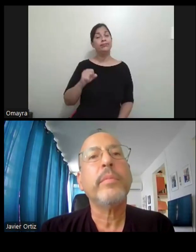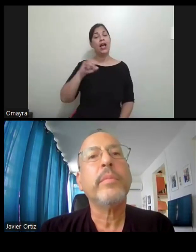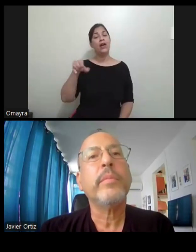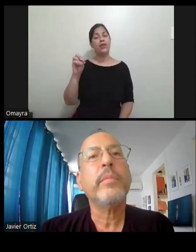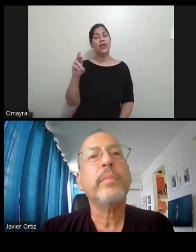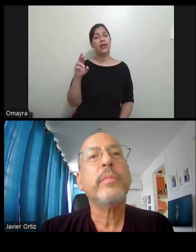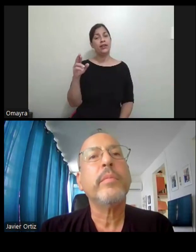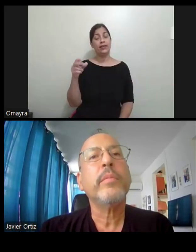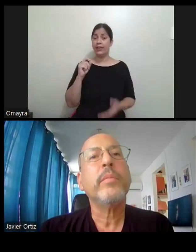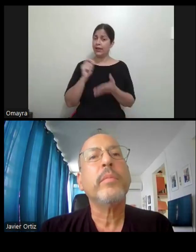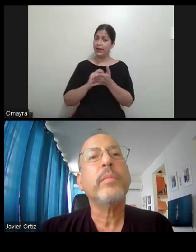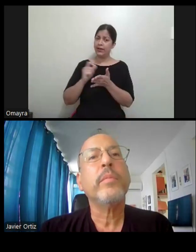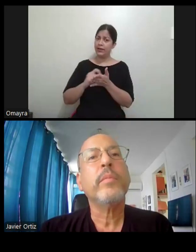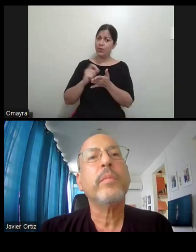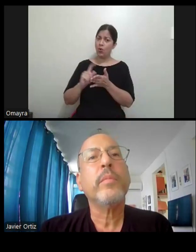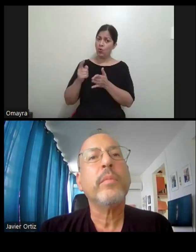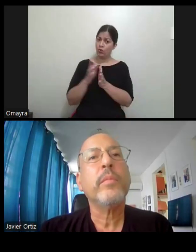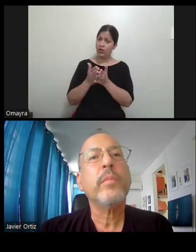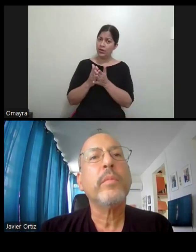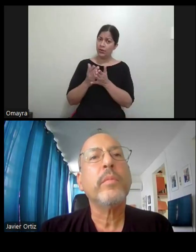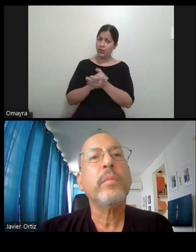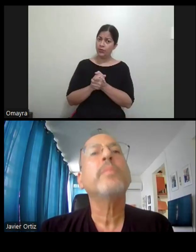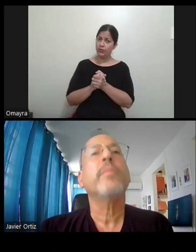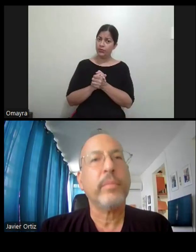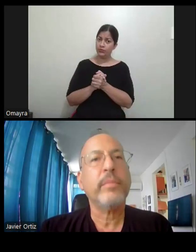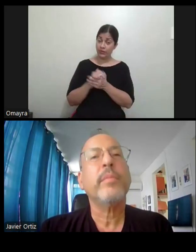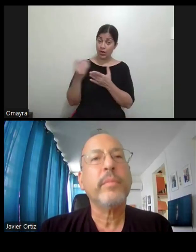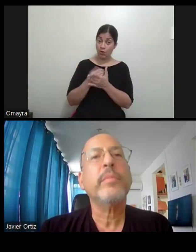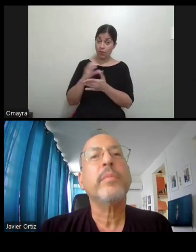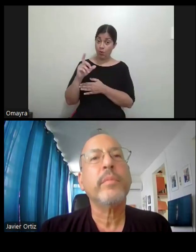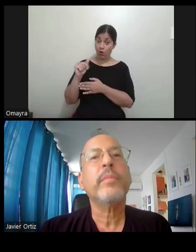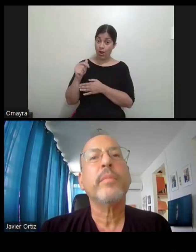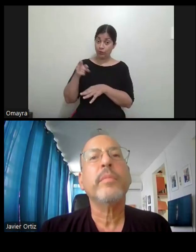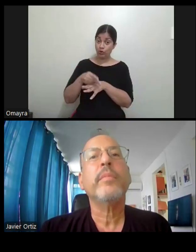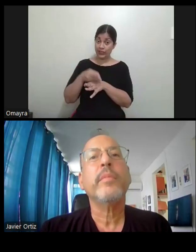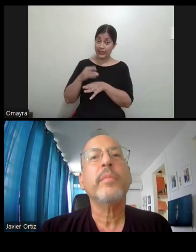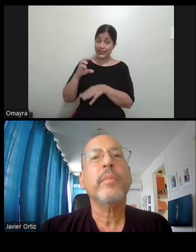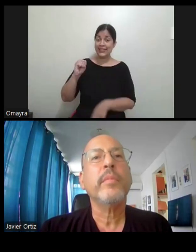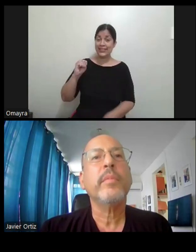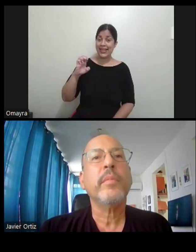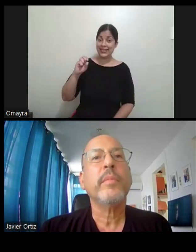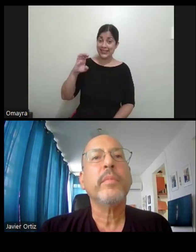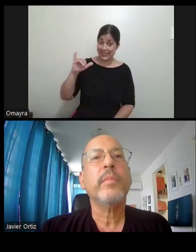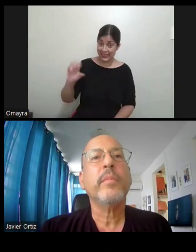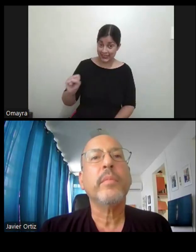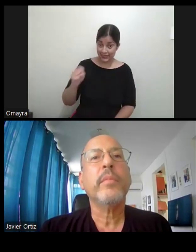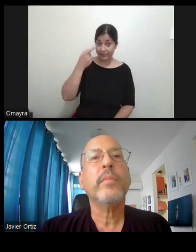había escrito un libro, en Nueva Ola Puertorricensis, que fue